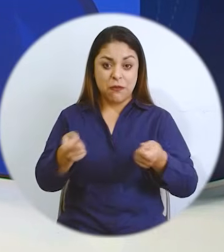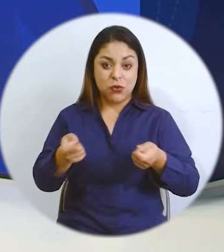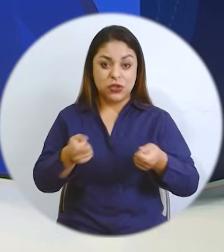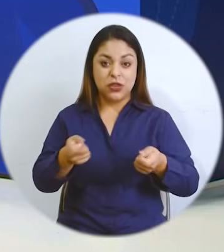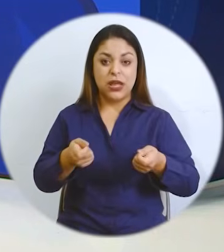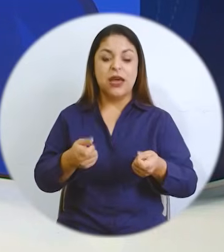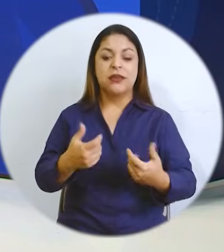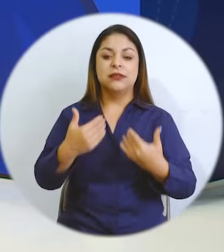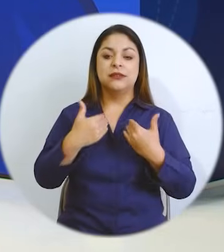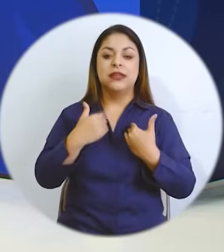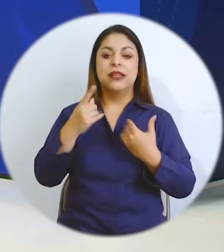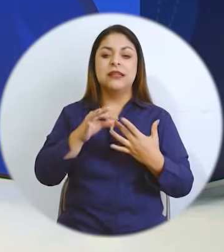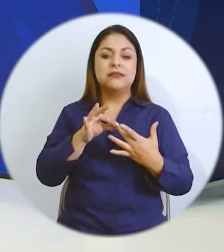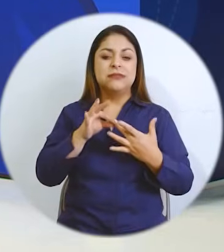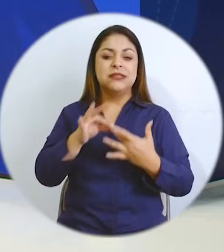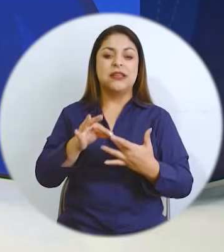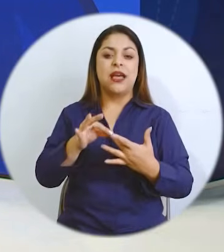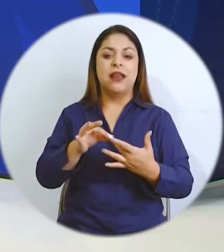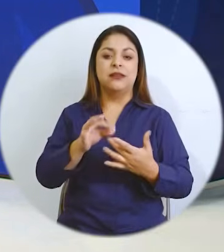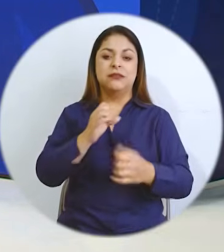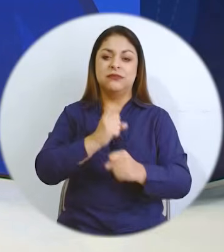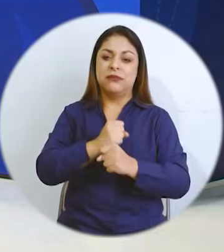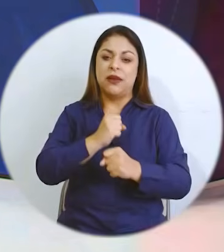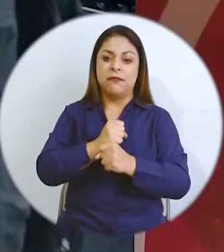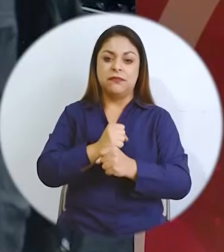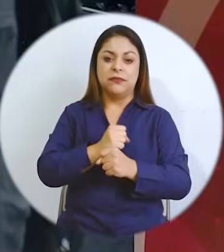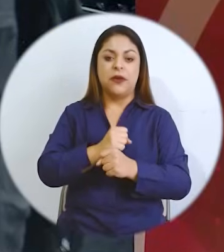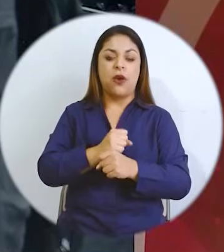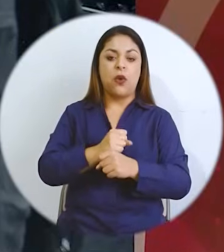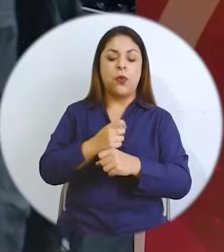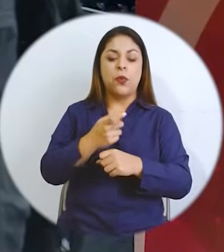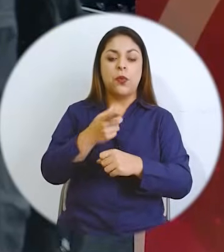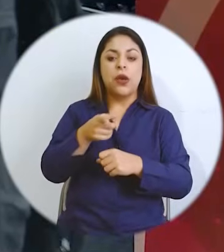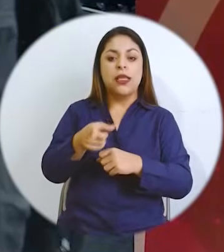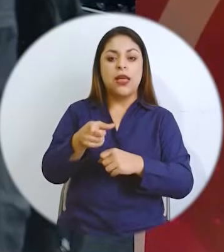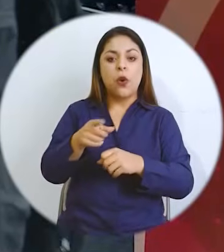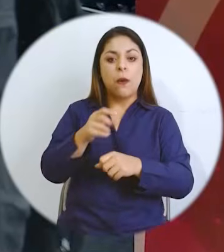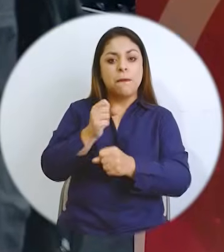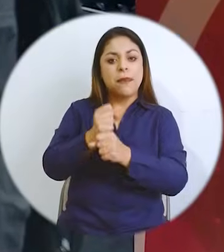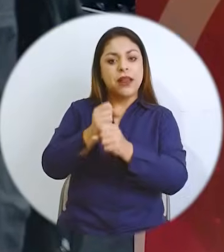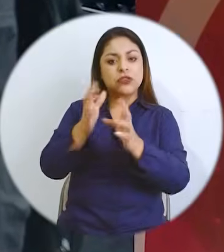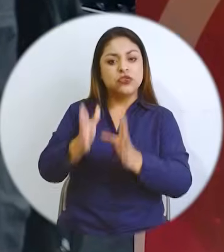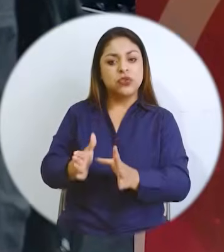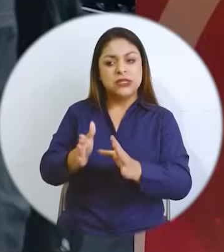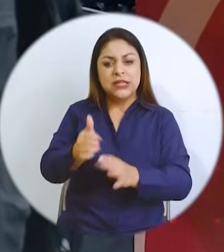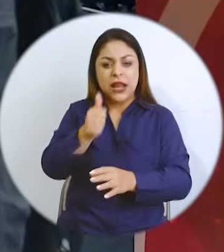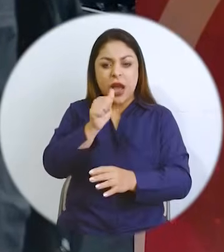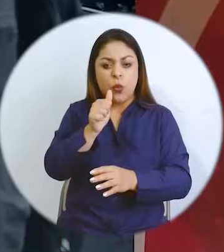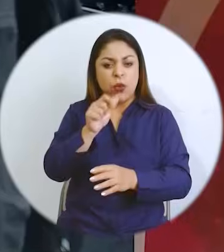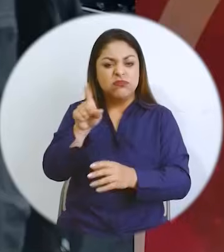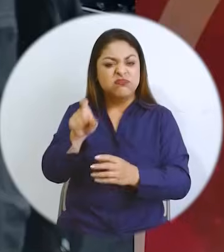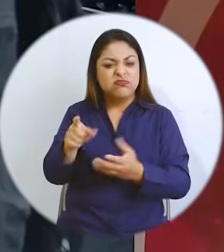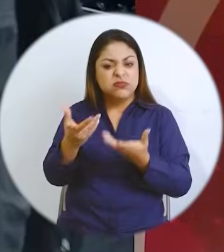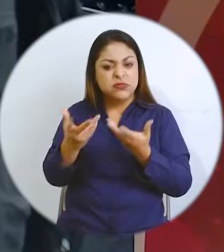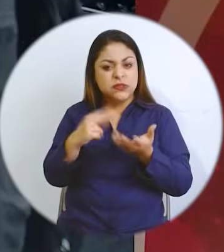del monitoreo tienen un especial papel los observatorios ciudadanos del agua. ¿En qué consisten?